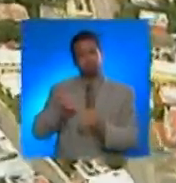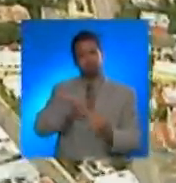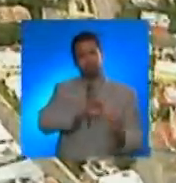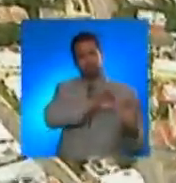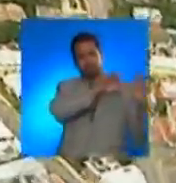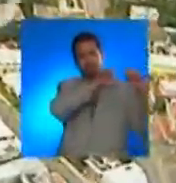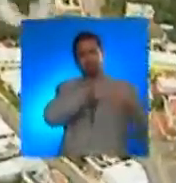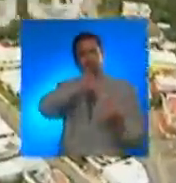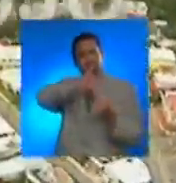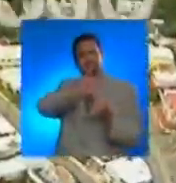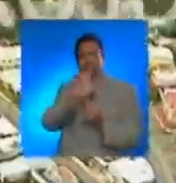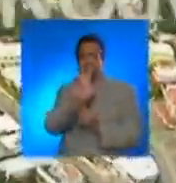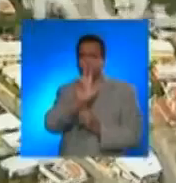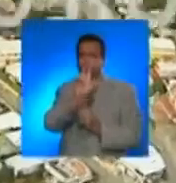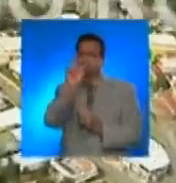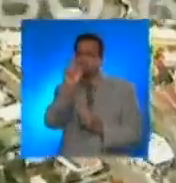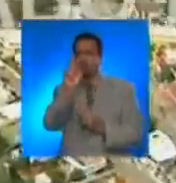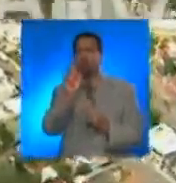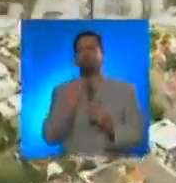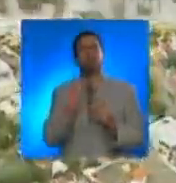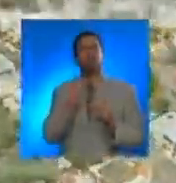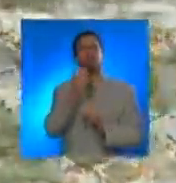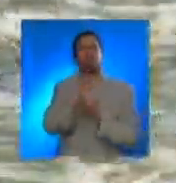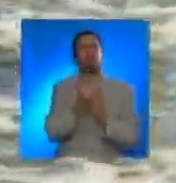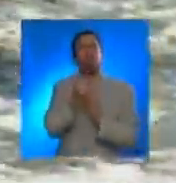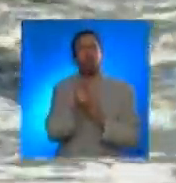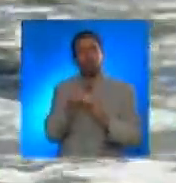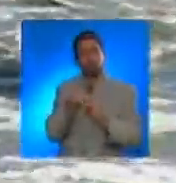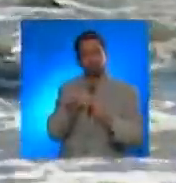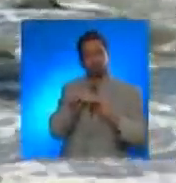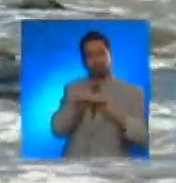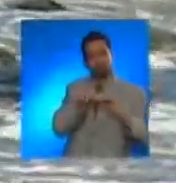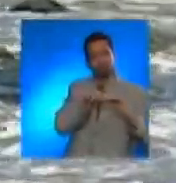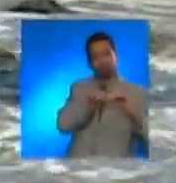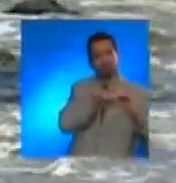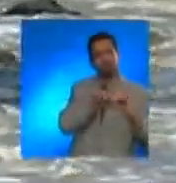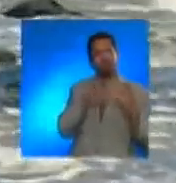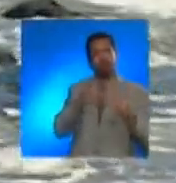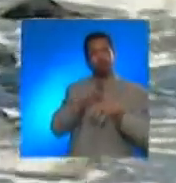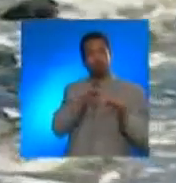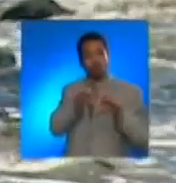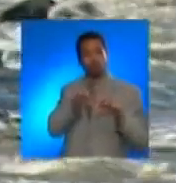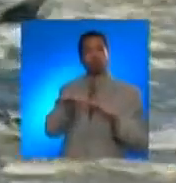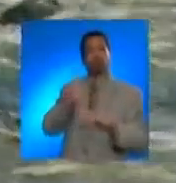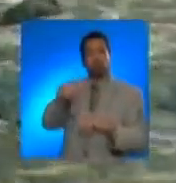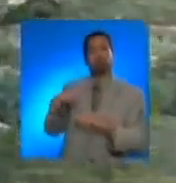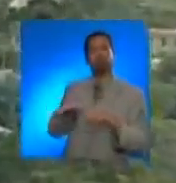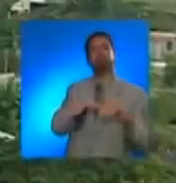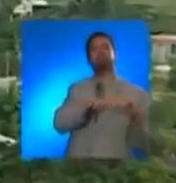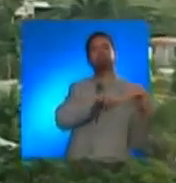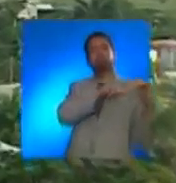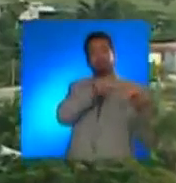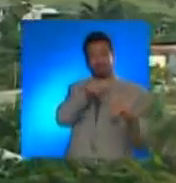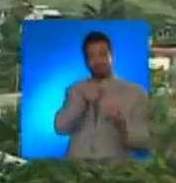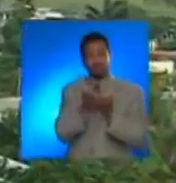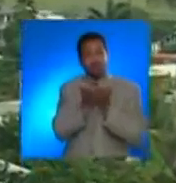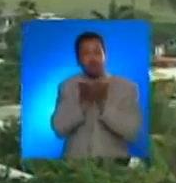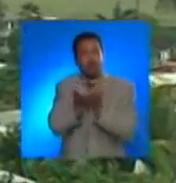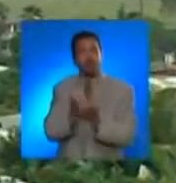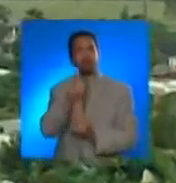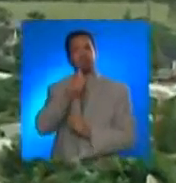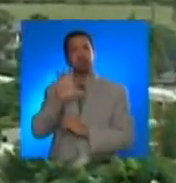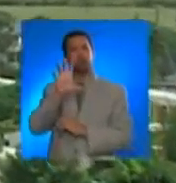situados cerca de la orilla del mar. En esta zona, la ola alcanzó una altura de hasta 5 pies sobre el nivel del mar. Un poco más al